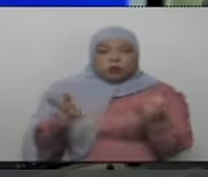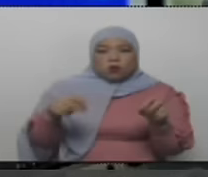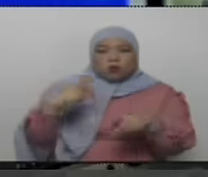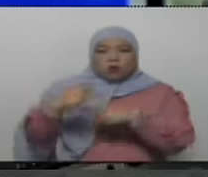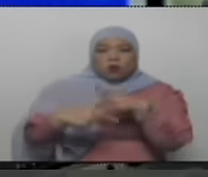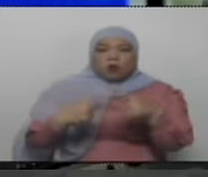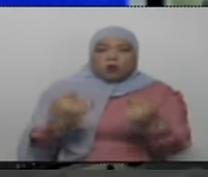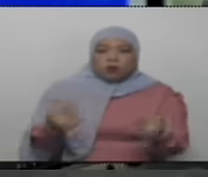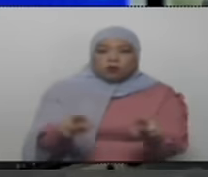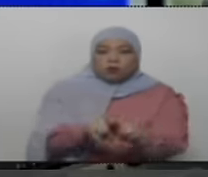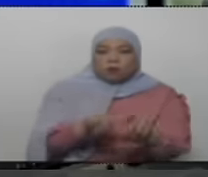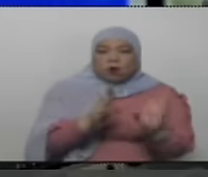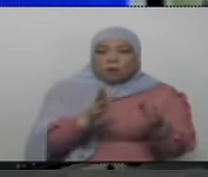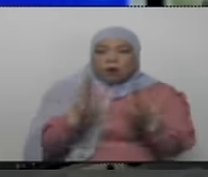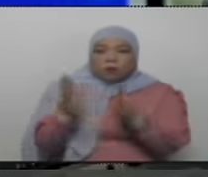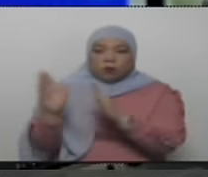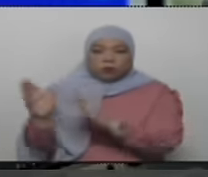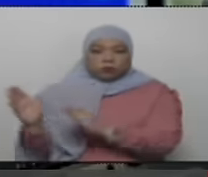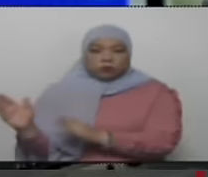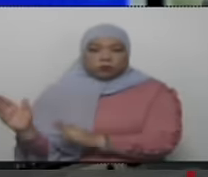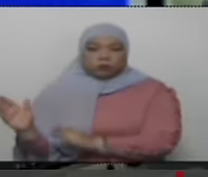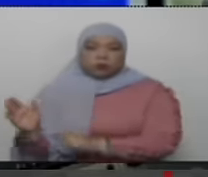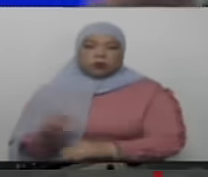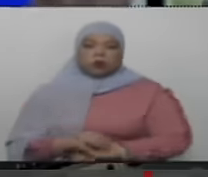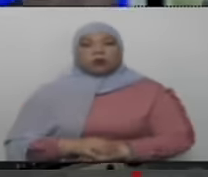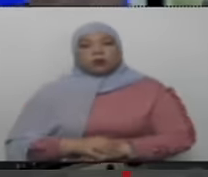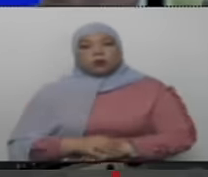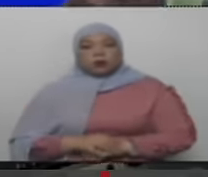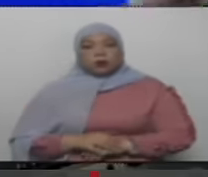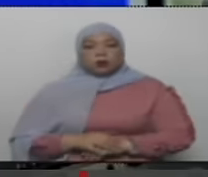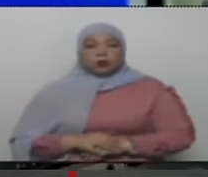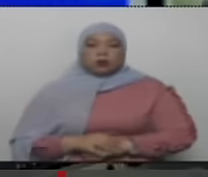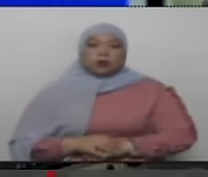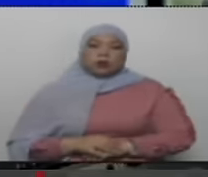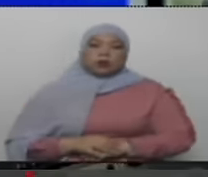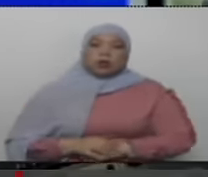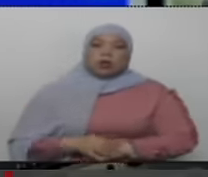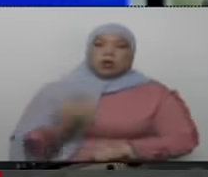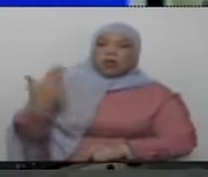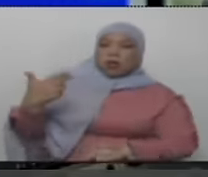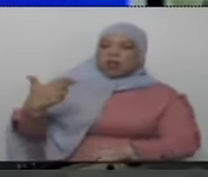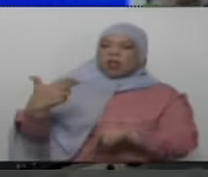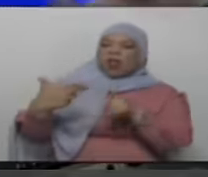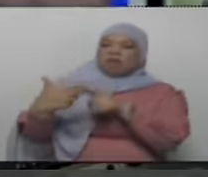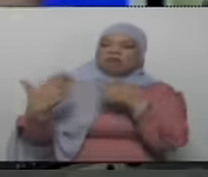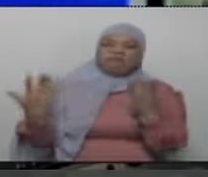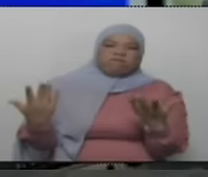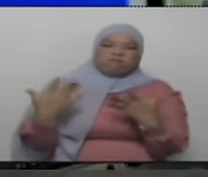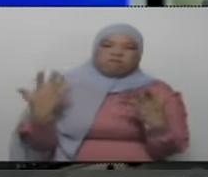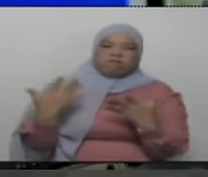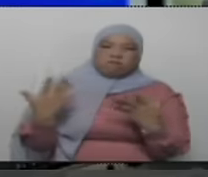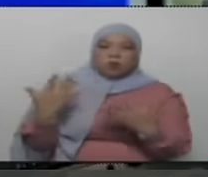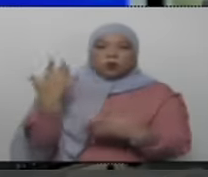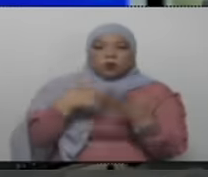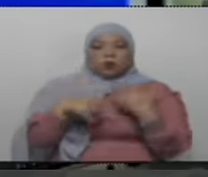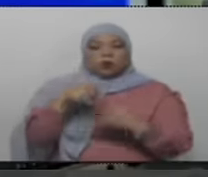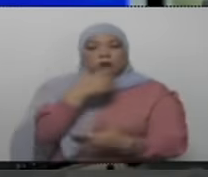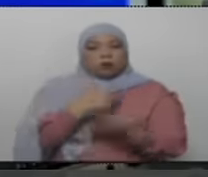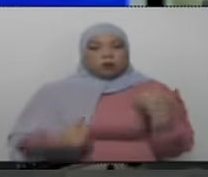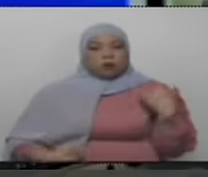esta fase. Okay. Con las armas, no te voy a decir de las de ahorita, pero ellos se extrañaban de ver al